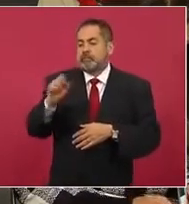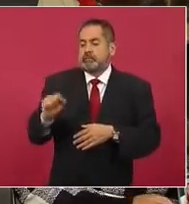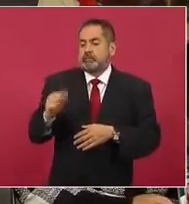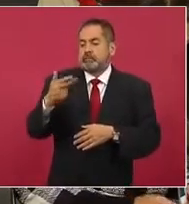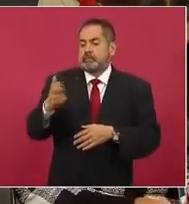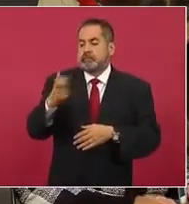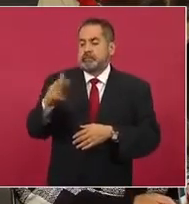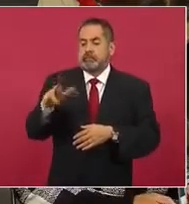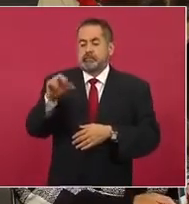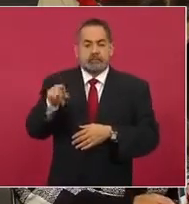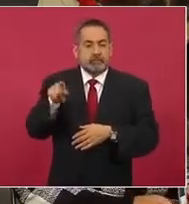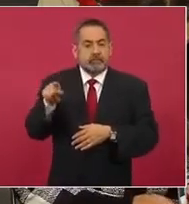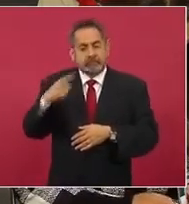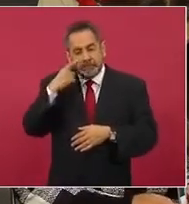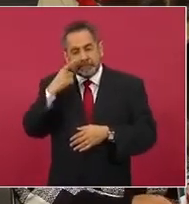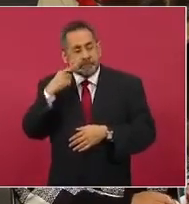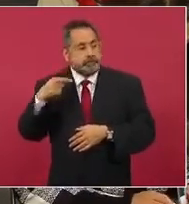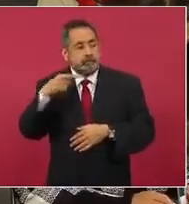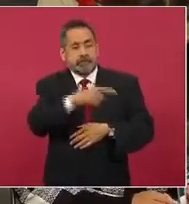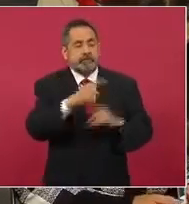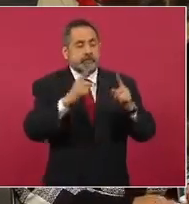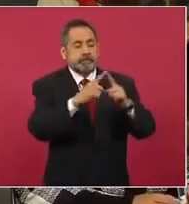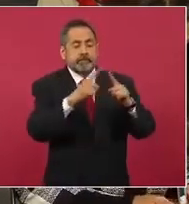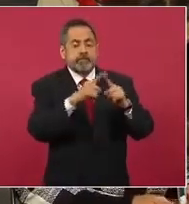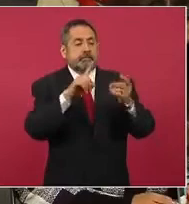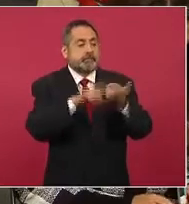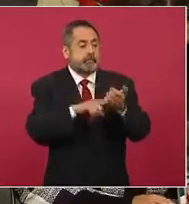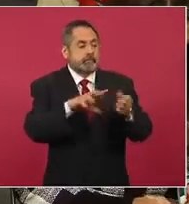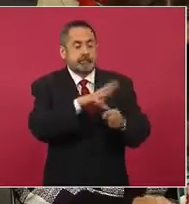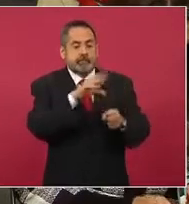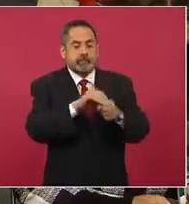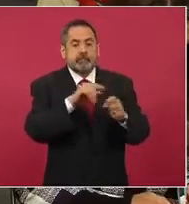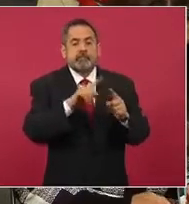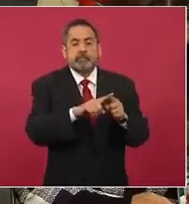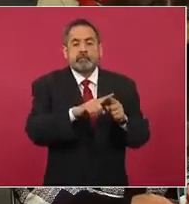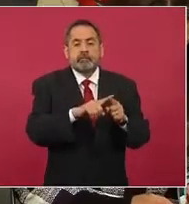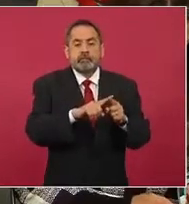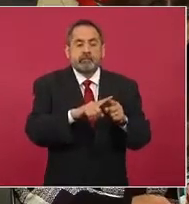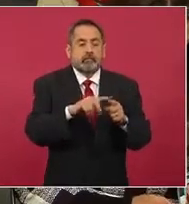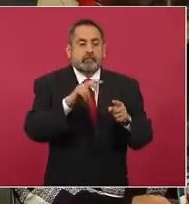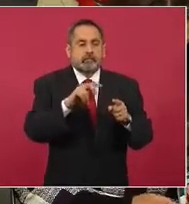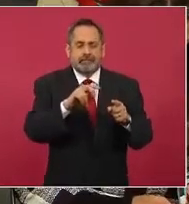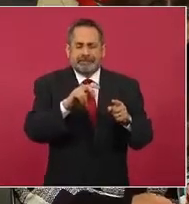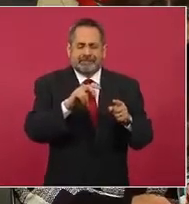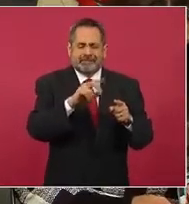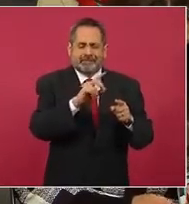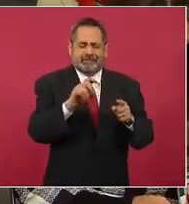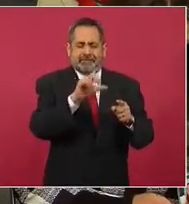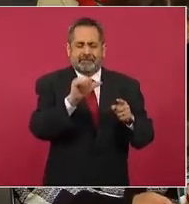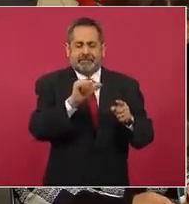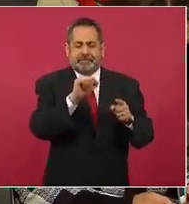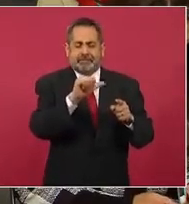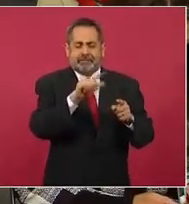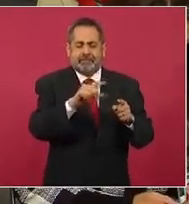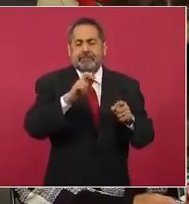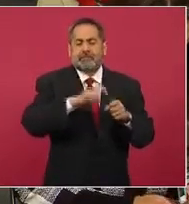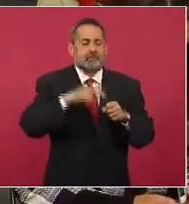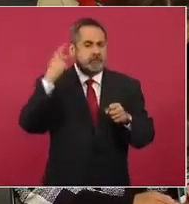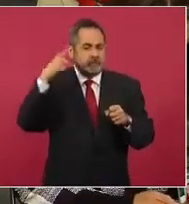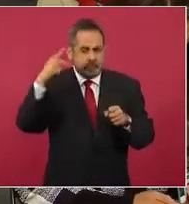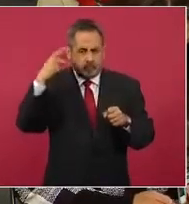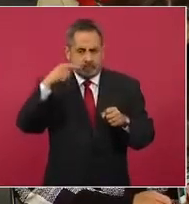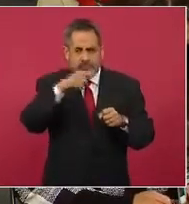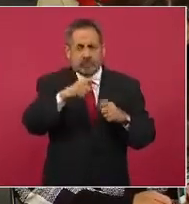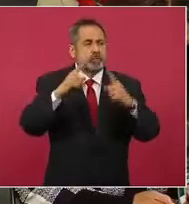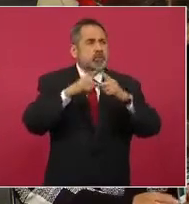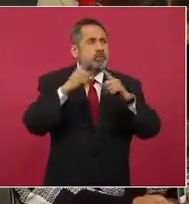y esta iglesia pertenece a la población de Isla de la Sal en Puebla. Es una iglesia muy, muy bonita, la